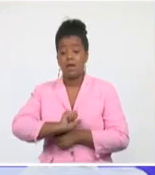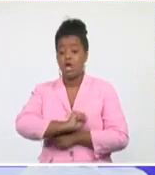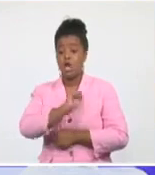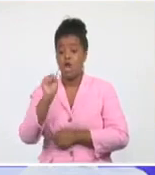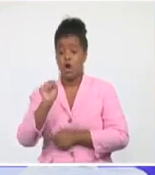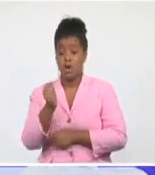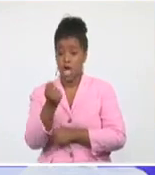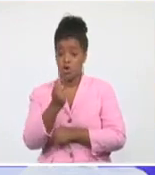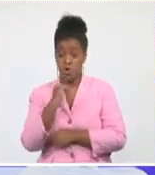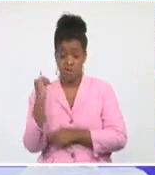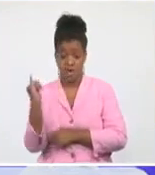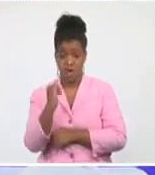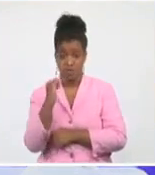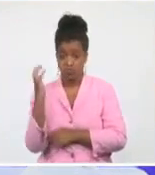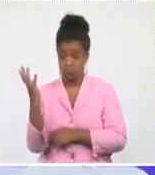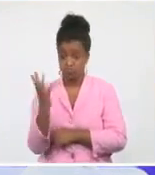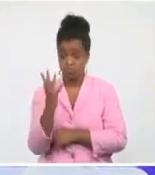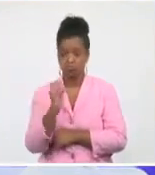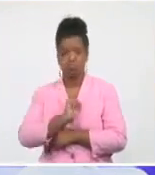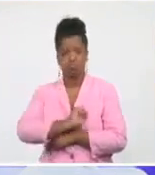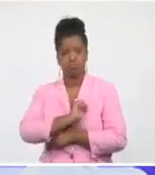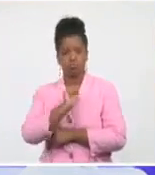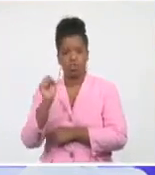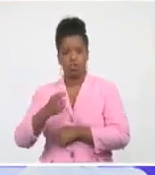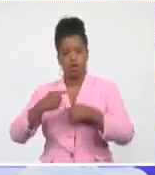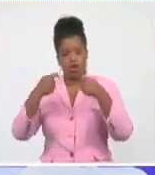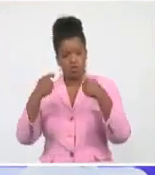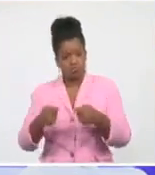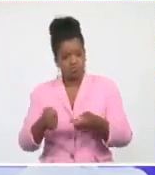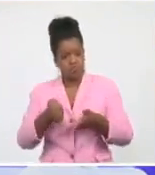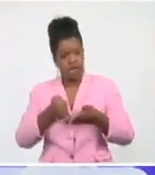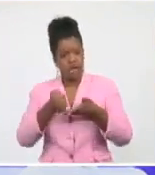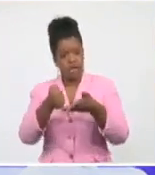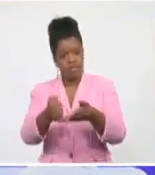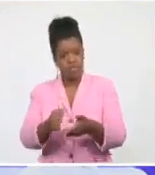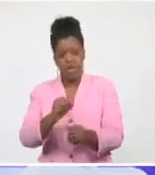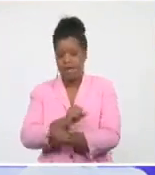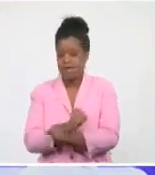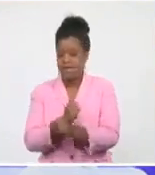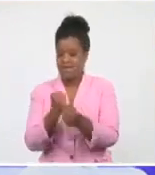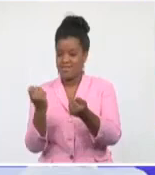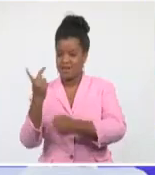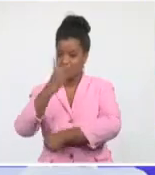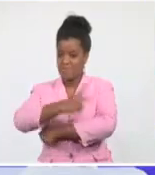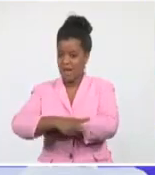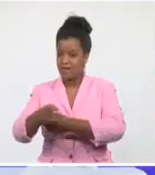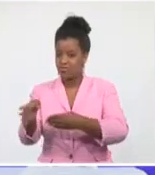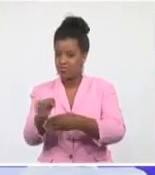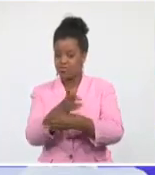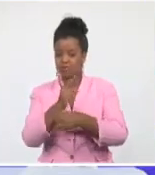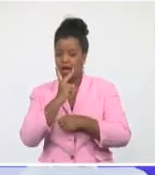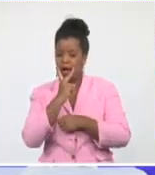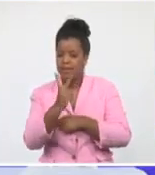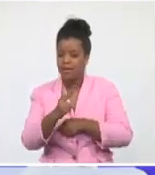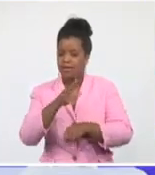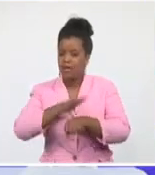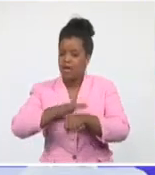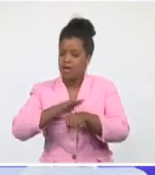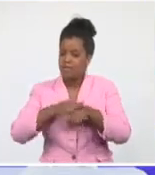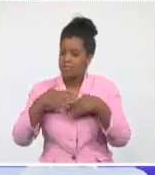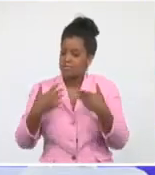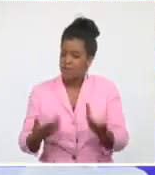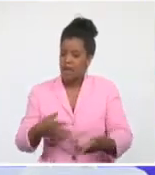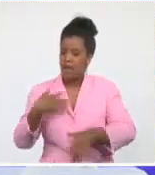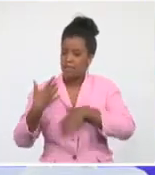económico internacional justo, democrático y equitativo que permita atender más las causas raigales de las